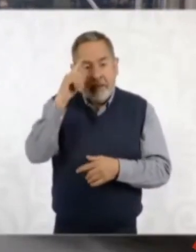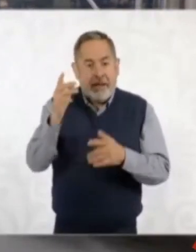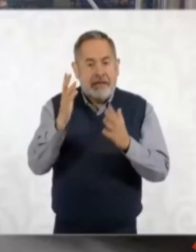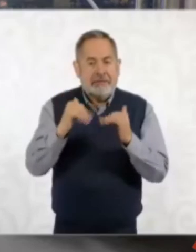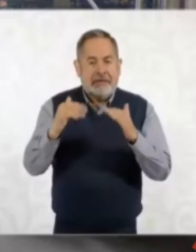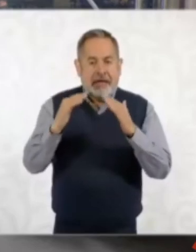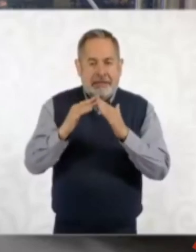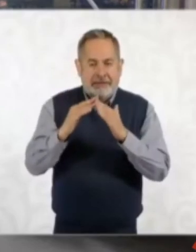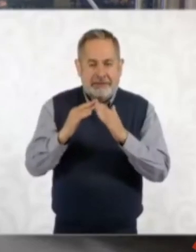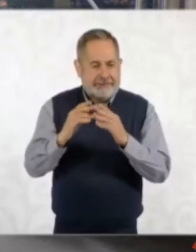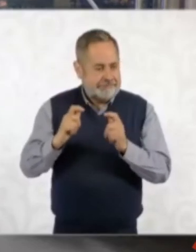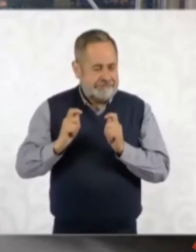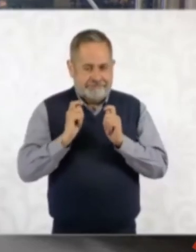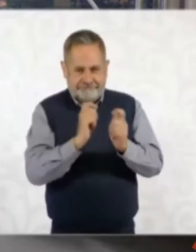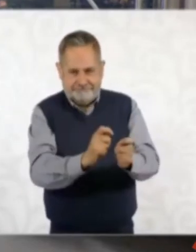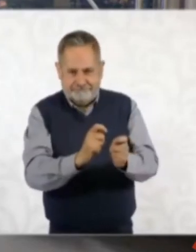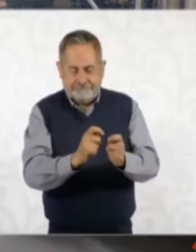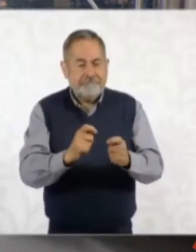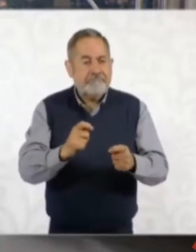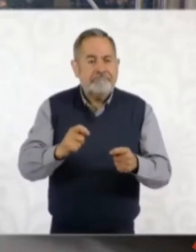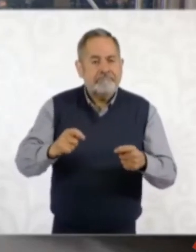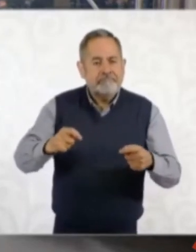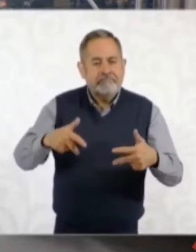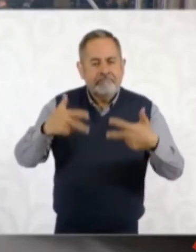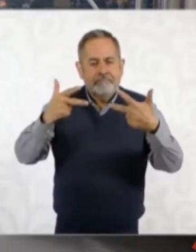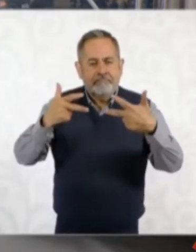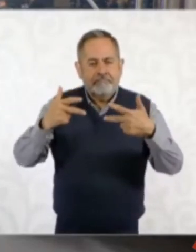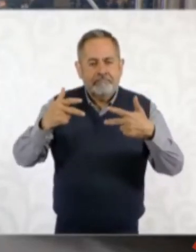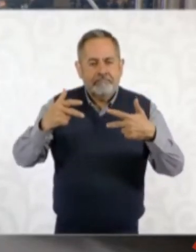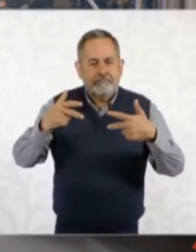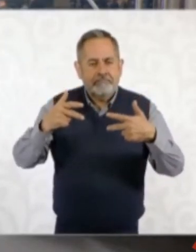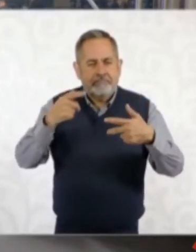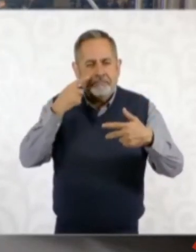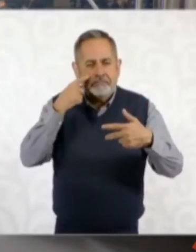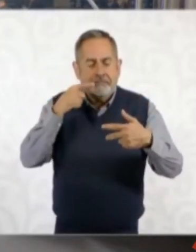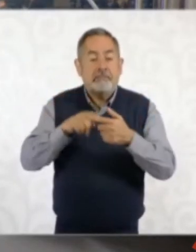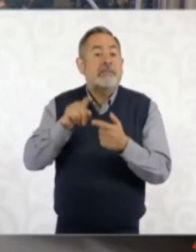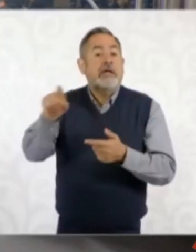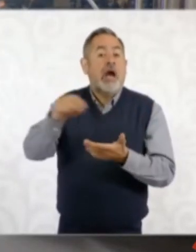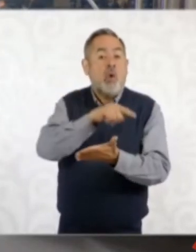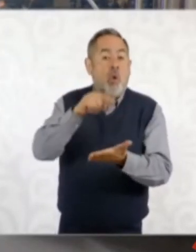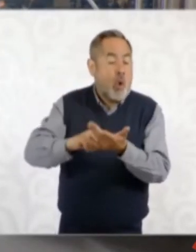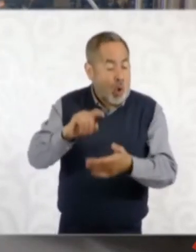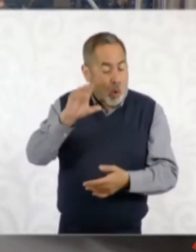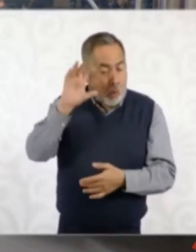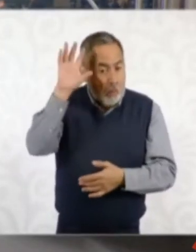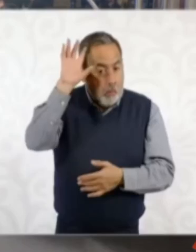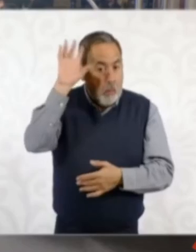breve con Morelos.